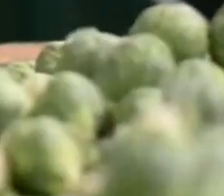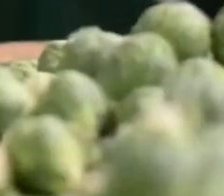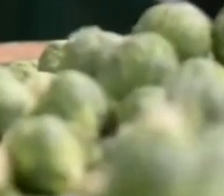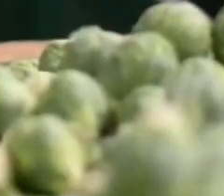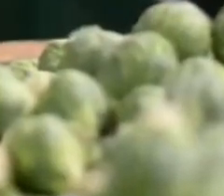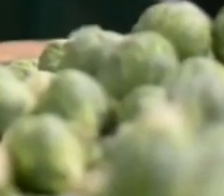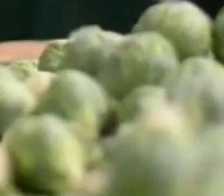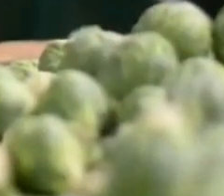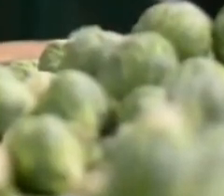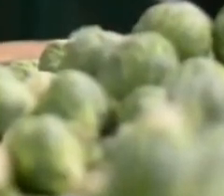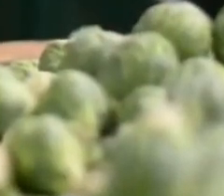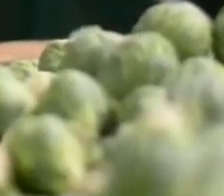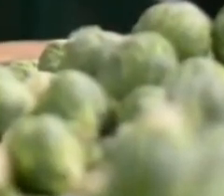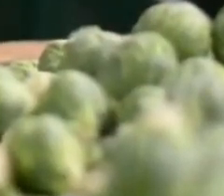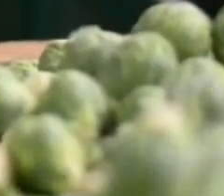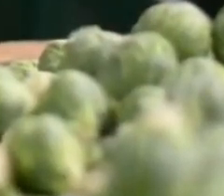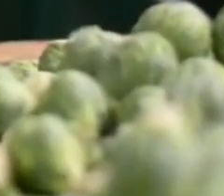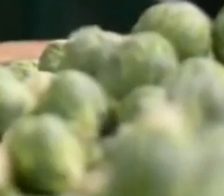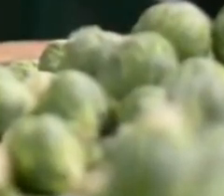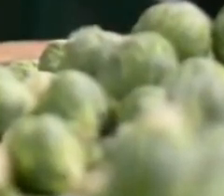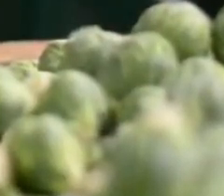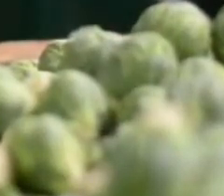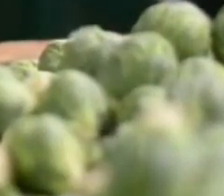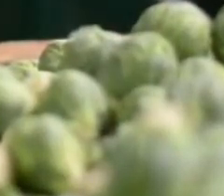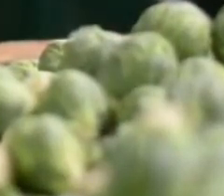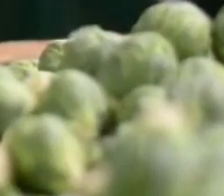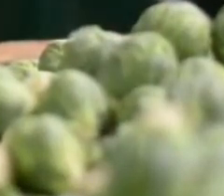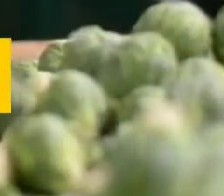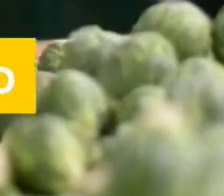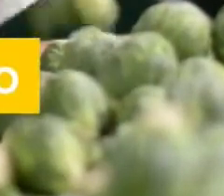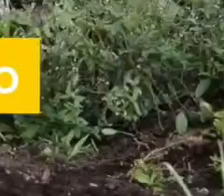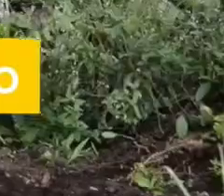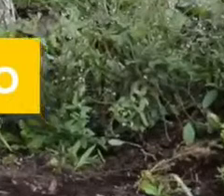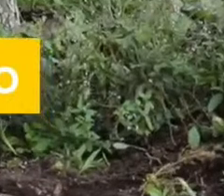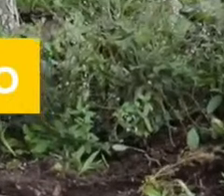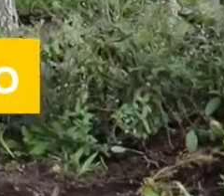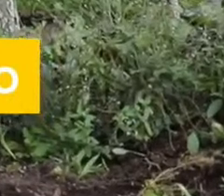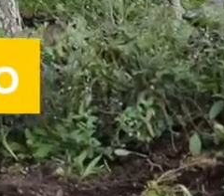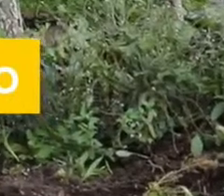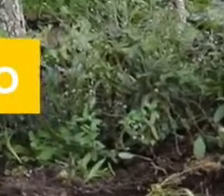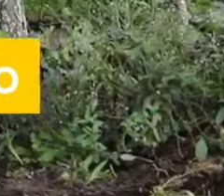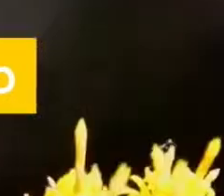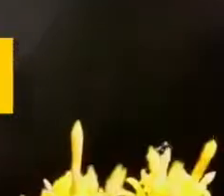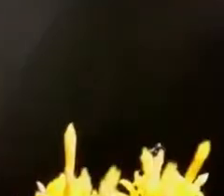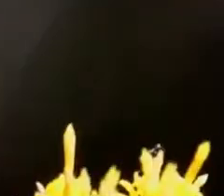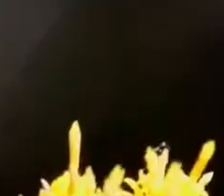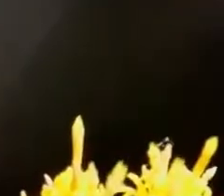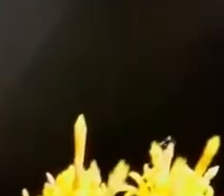pobreza, ya que son los encargados de impulsar el gran potencial económico de la producción agrícola,